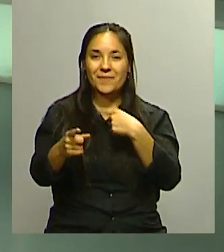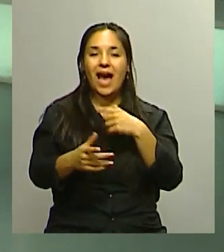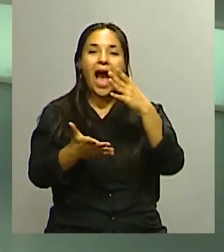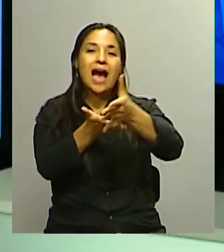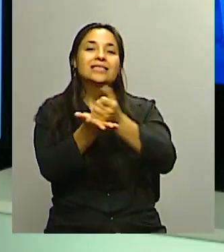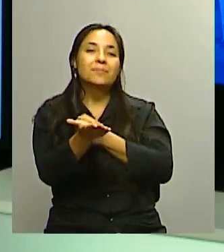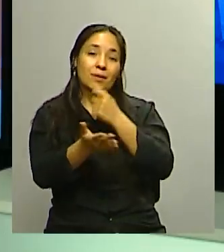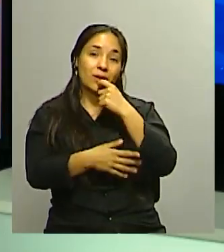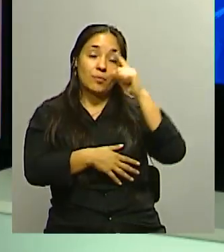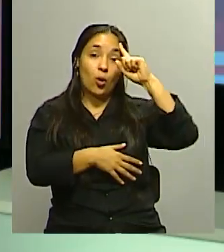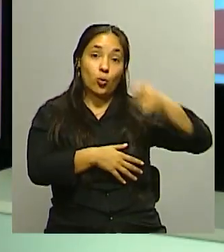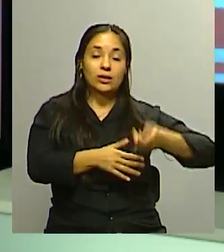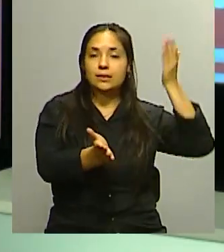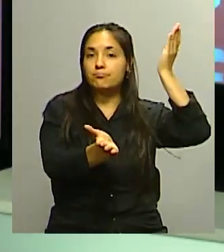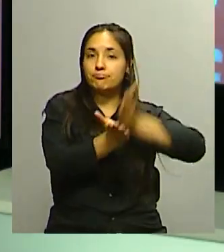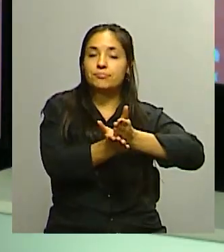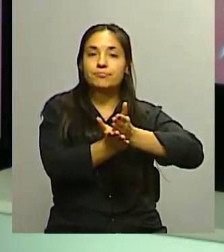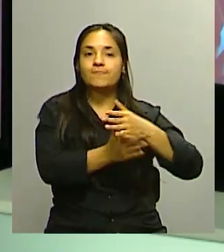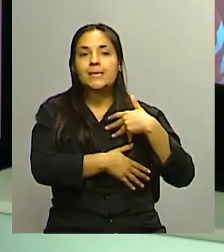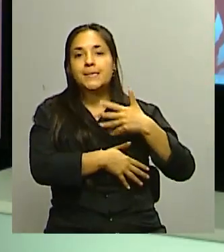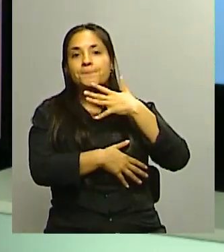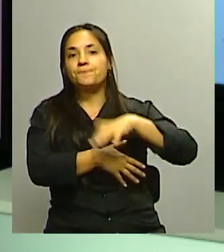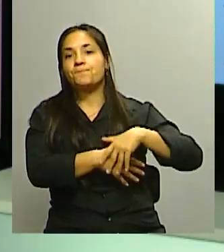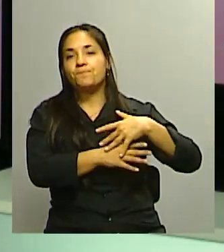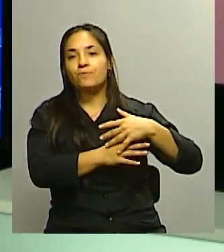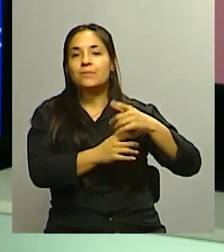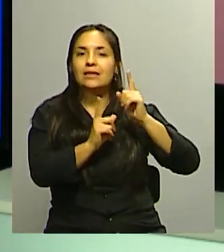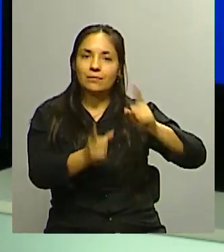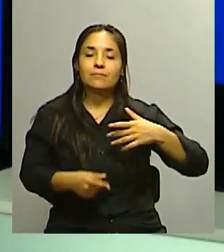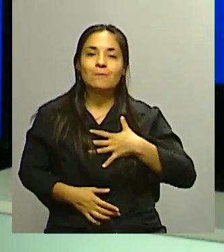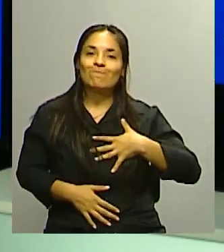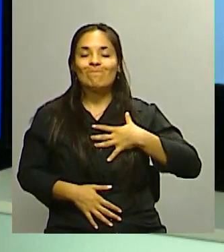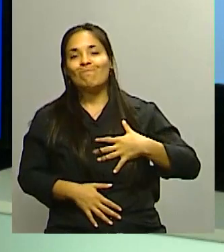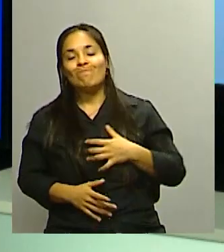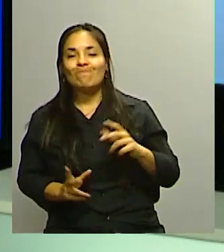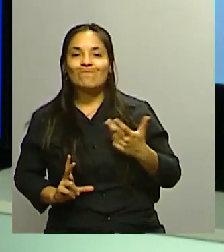que termina siendo adverso. También es una cuestión de frustración